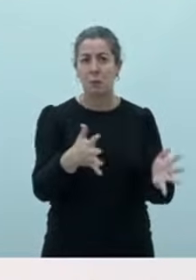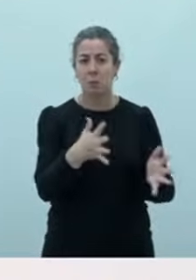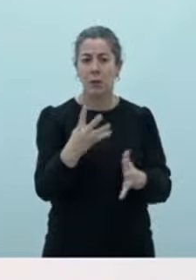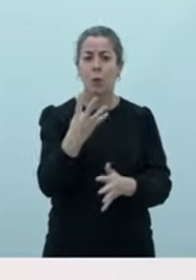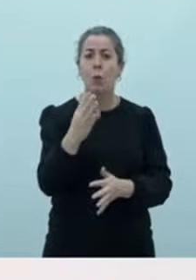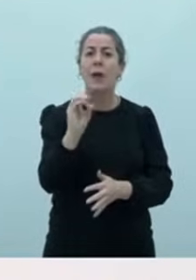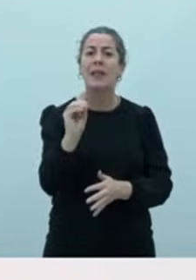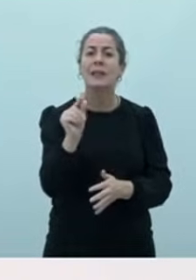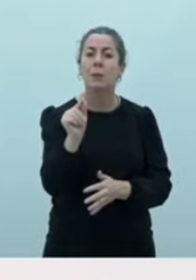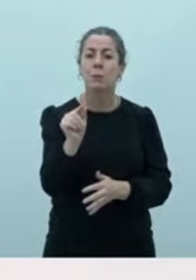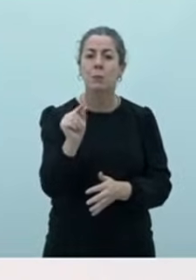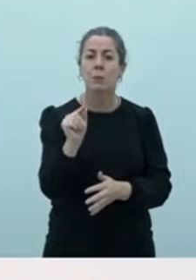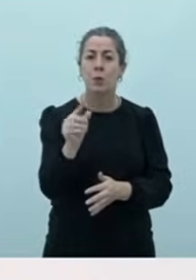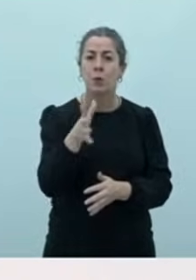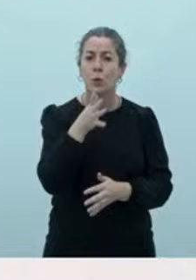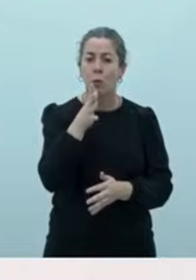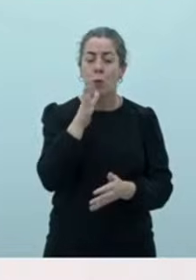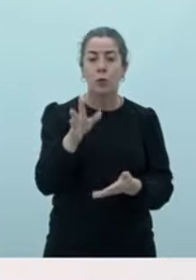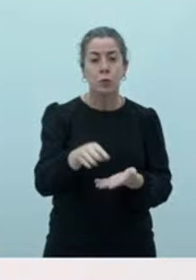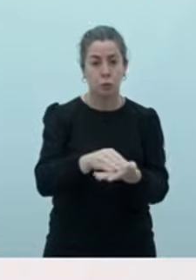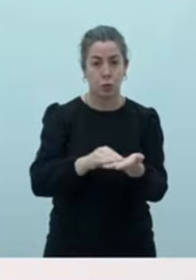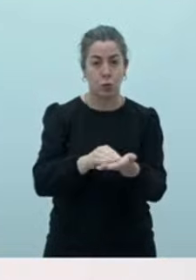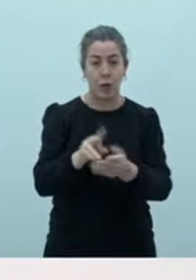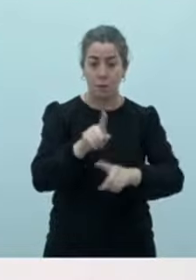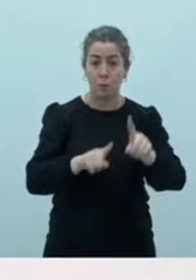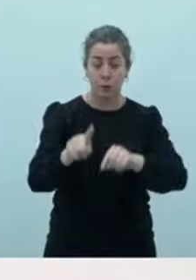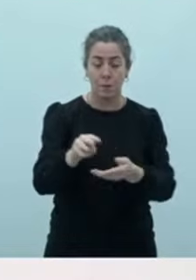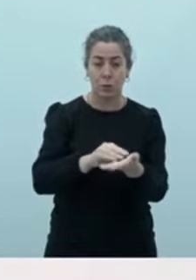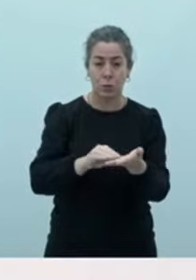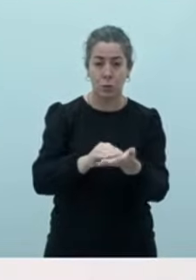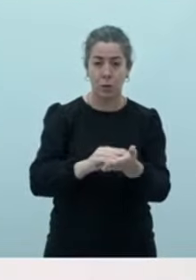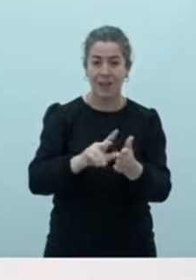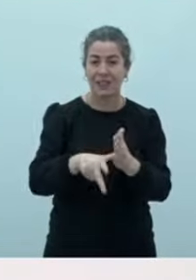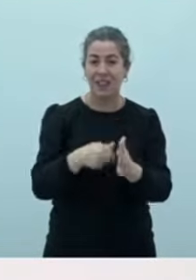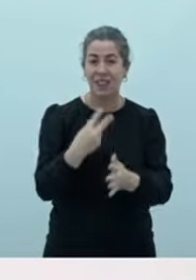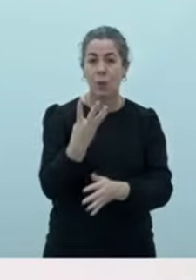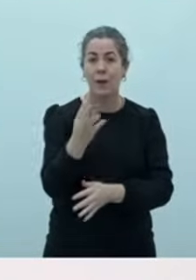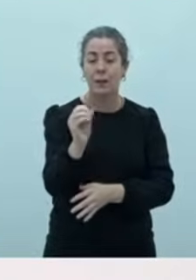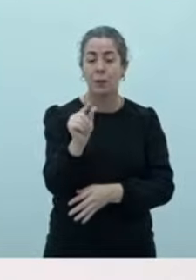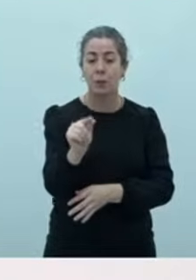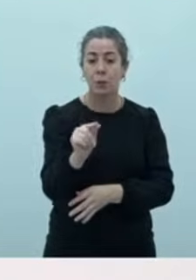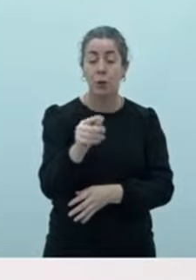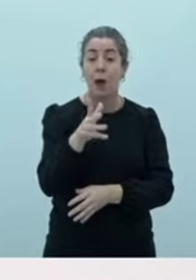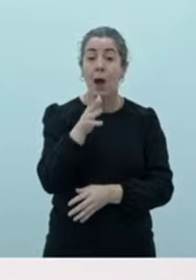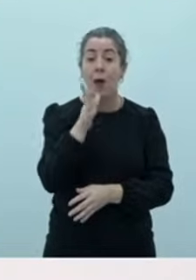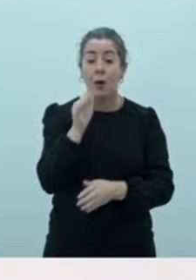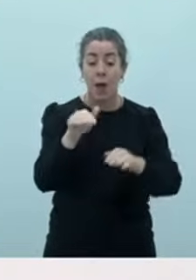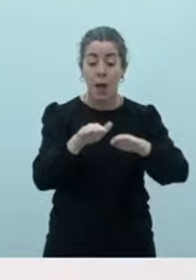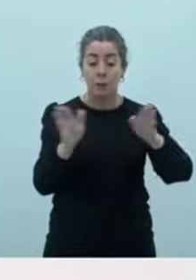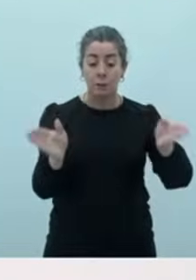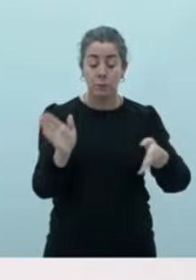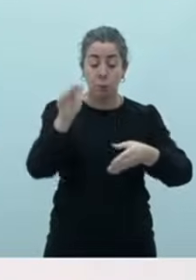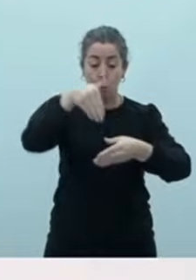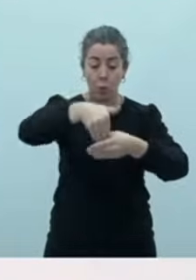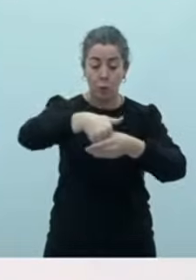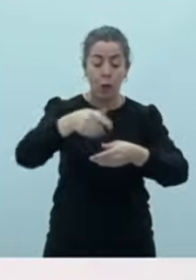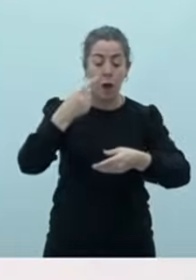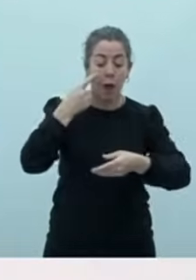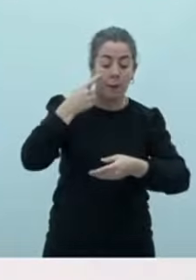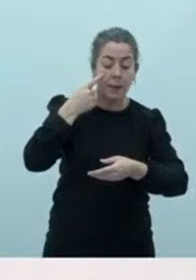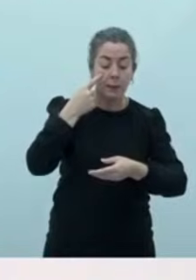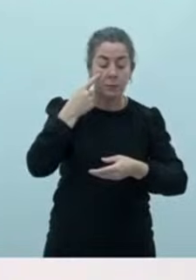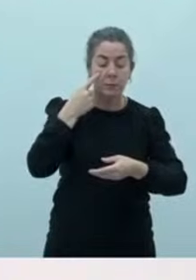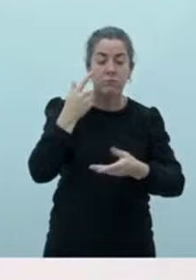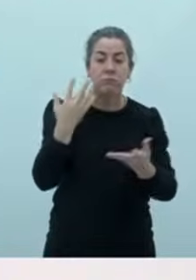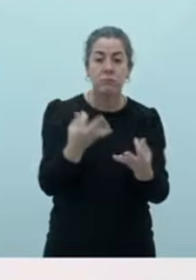se resolvía la situación, y ahora, en cuanto se abra esa urna y se vea qué es lo que ha sucedido, pues será